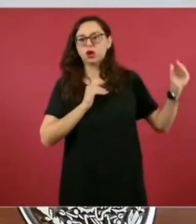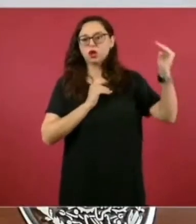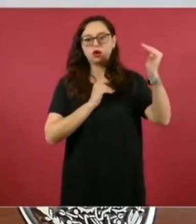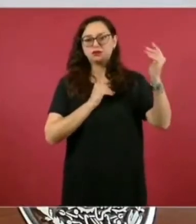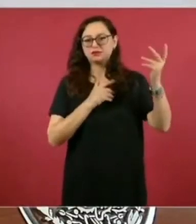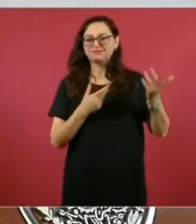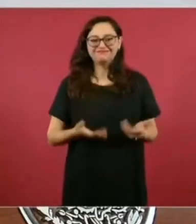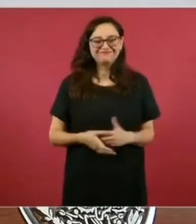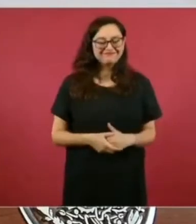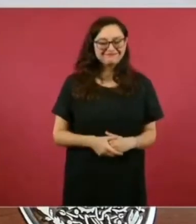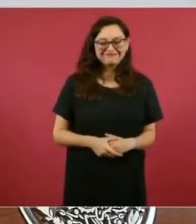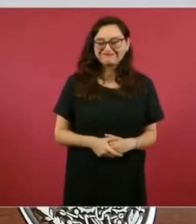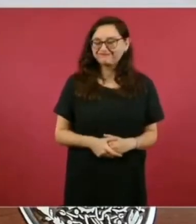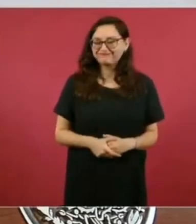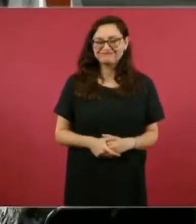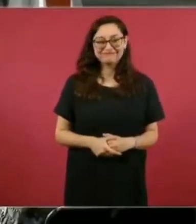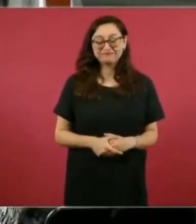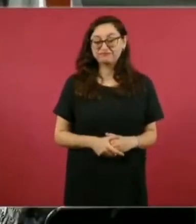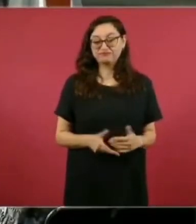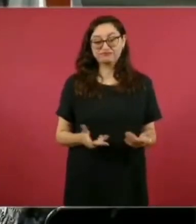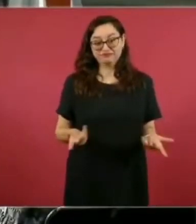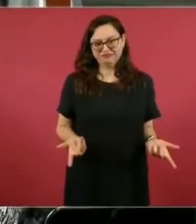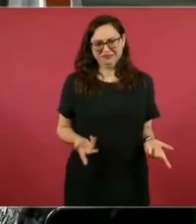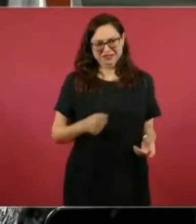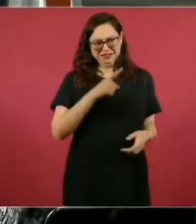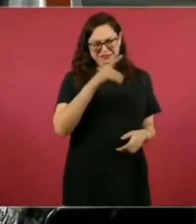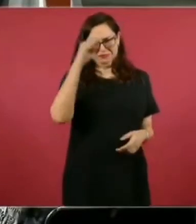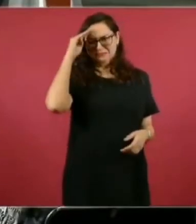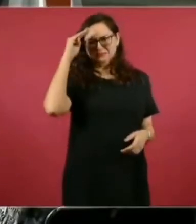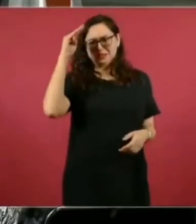y colocarse como gobierno